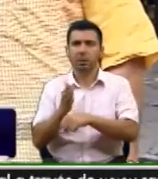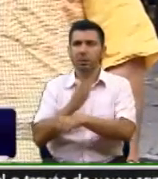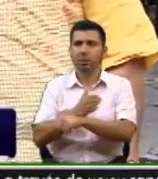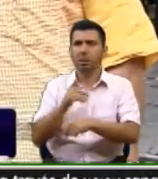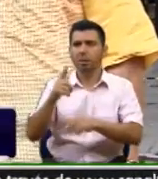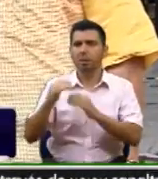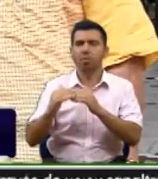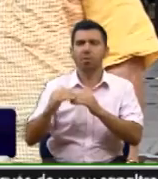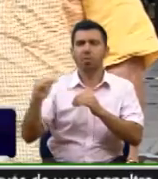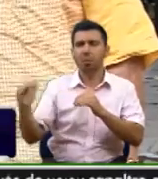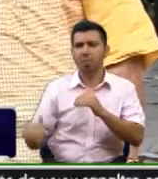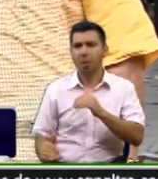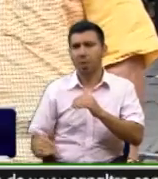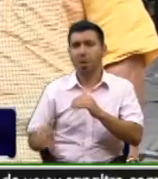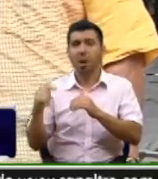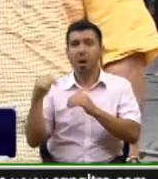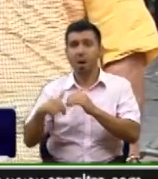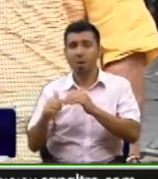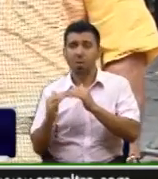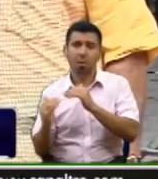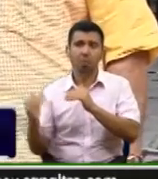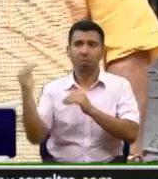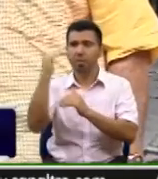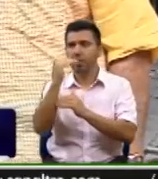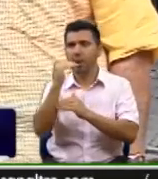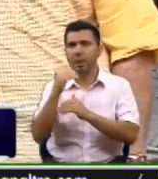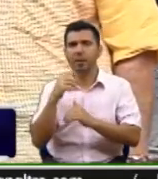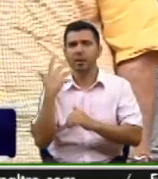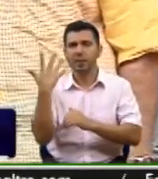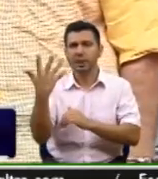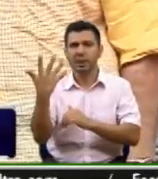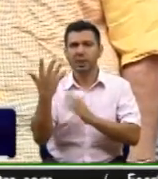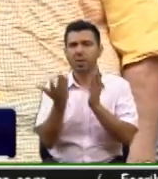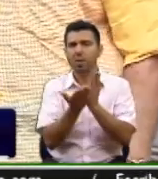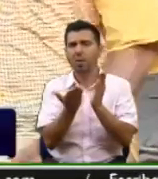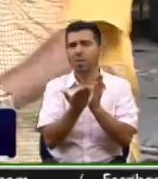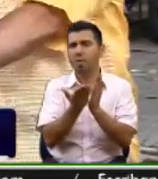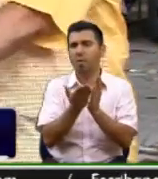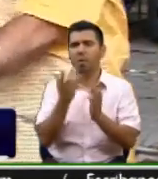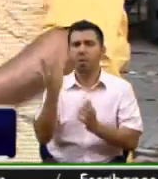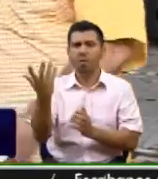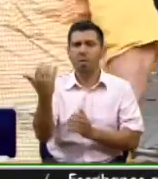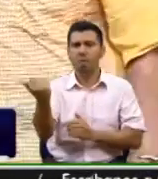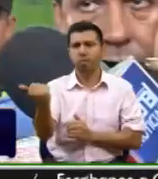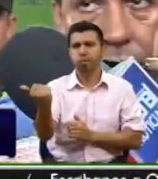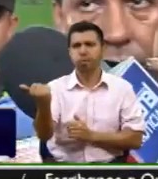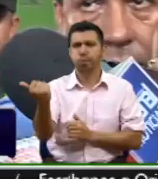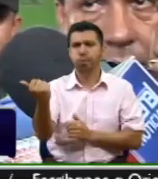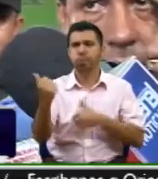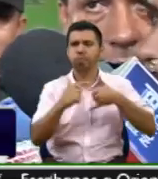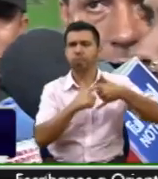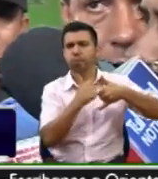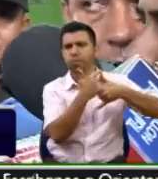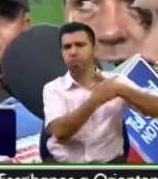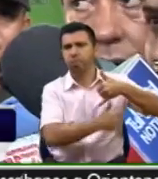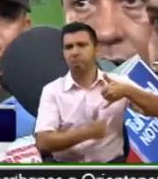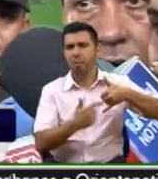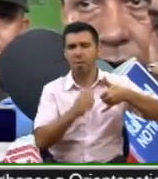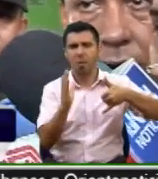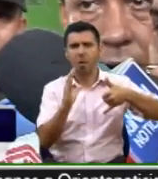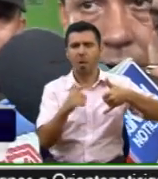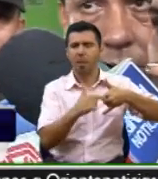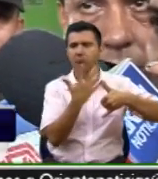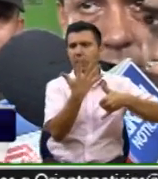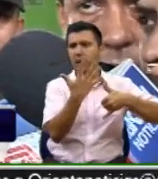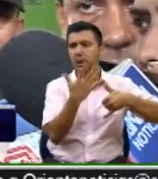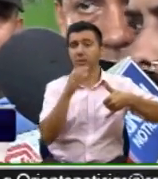rector. El colegio, pues al estar ubicado entre uno de los 5 mejores colegios oficiales del país, va a tener unos incentivos y el mejoramiento que tuvo la